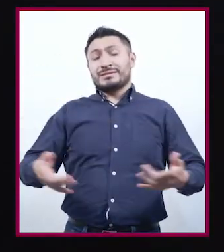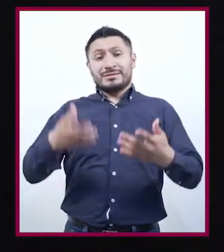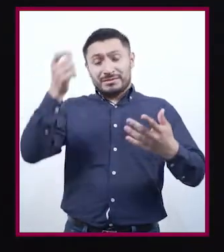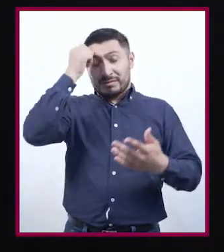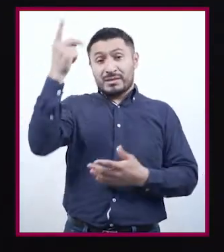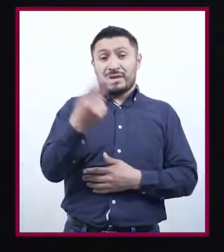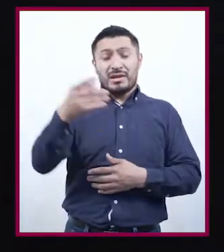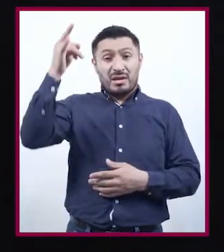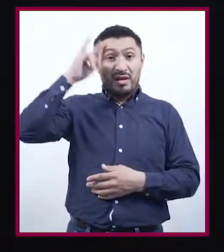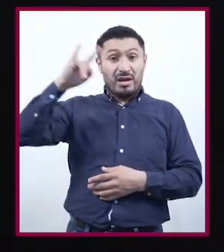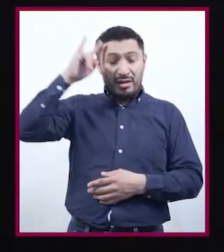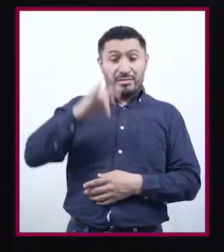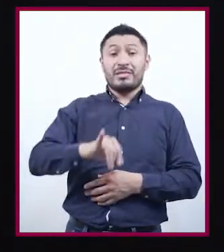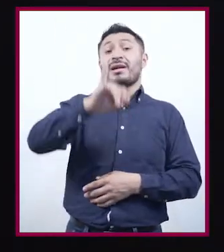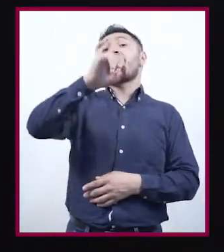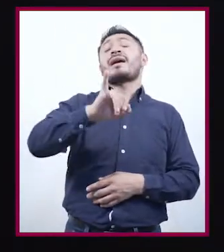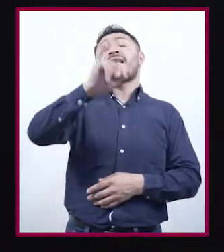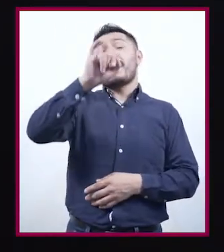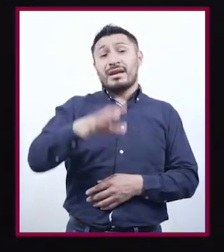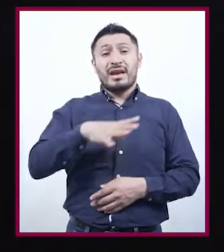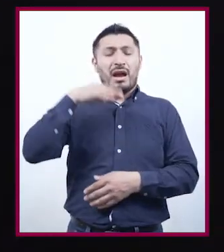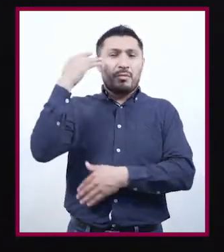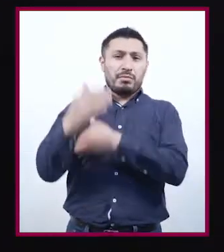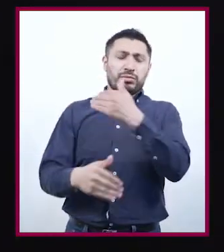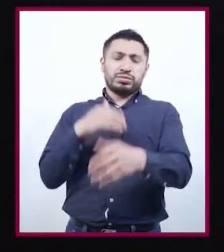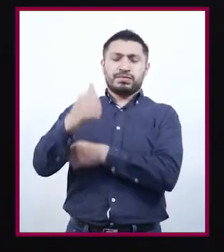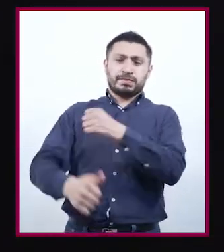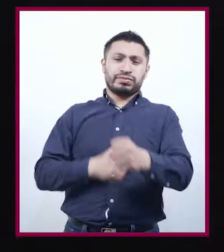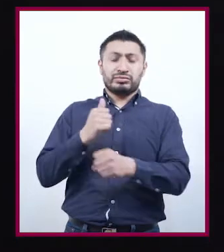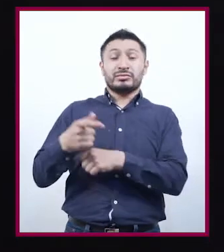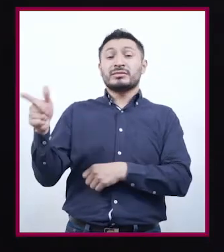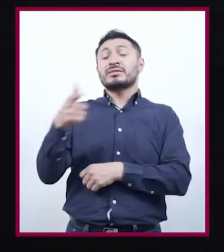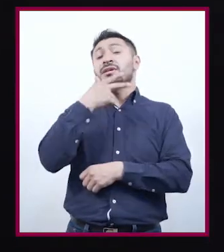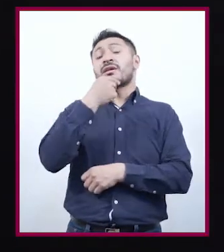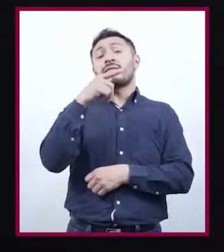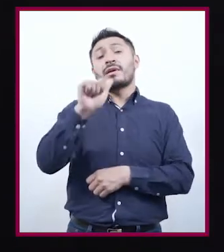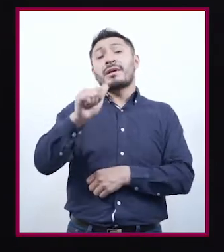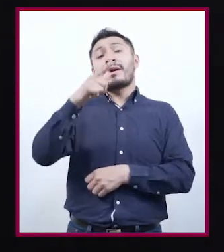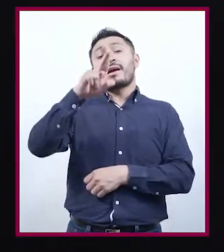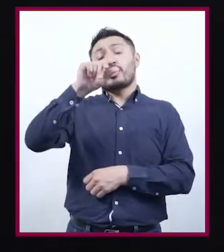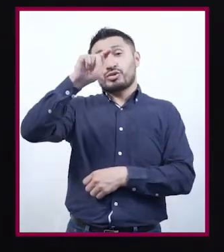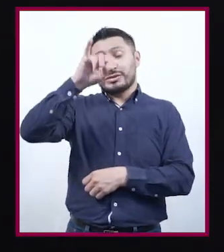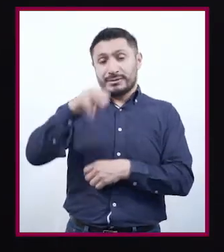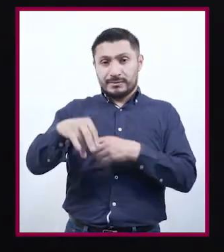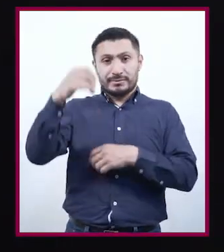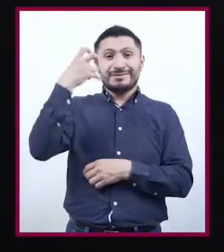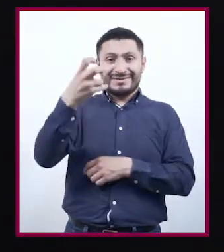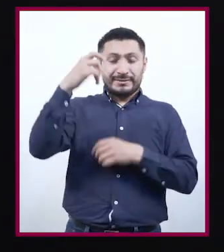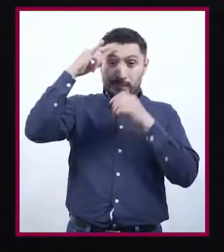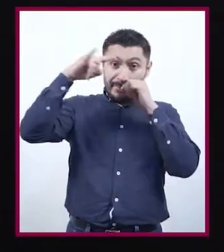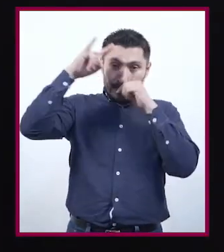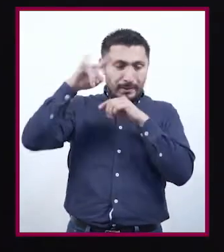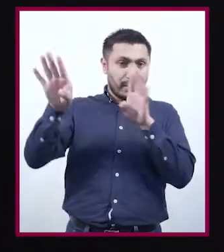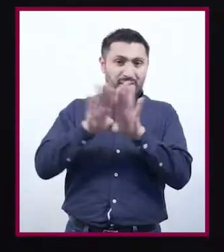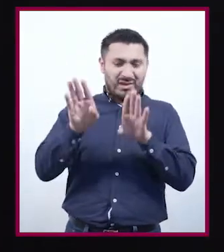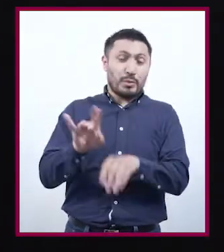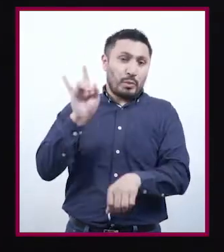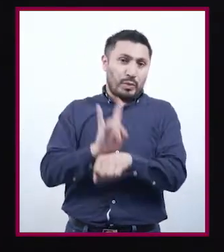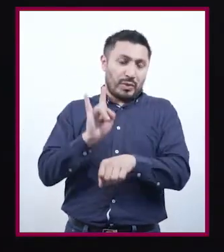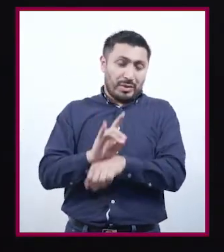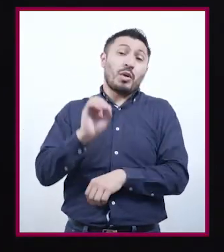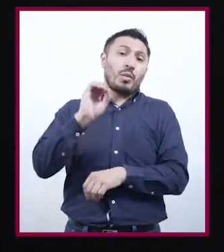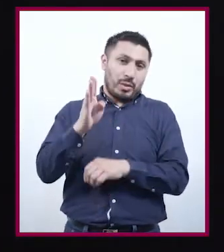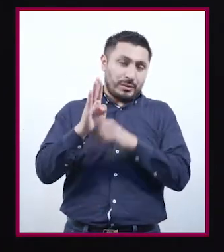creación necesita de un diablo, y sí, durante muchos años Agustín de Iturbide fue ese demonio, metafóricamente